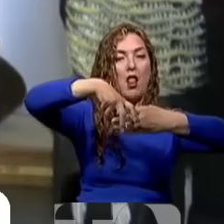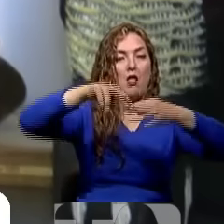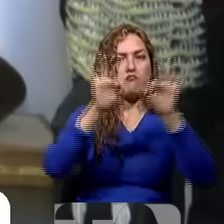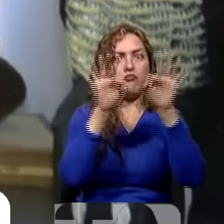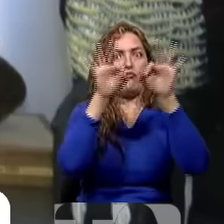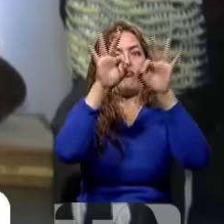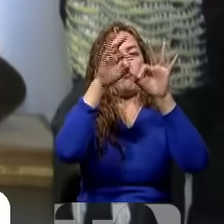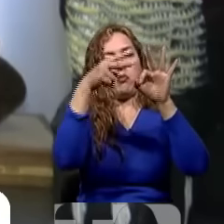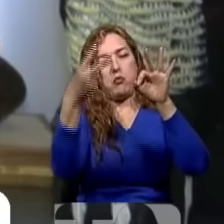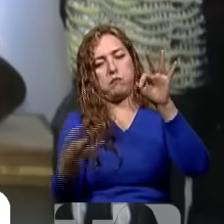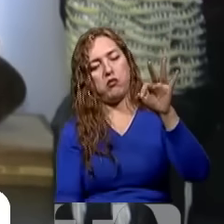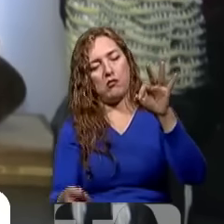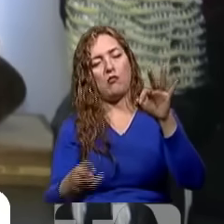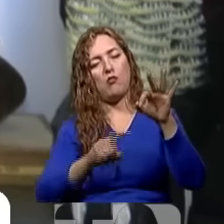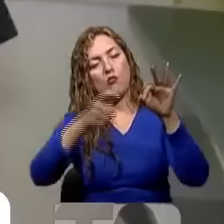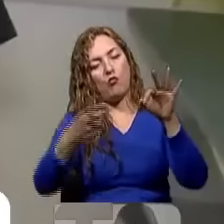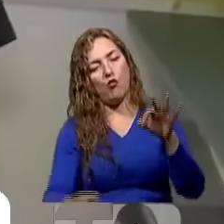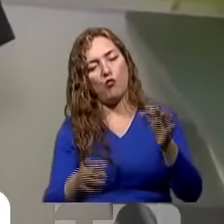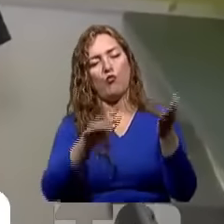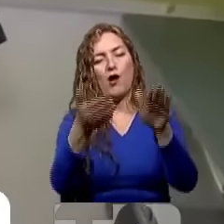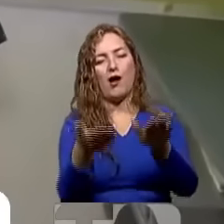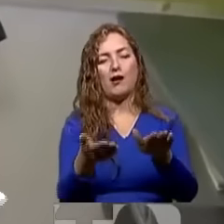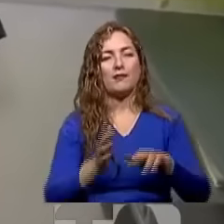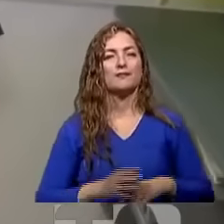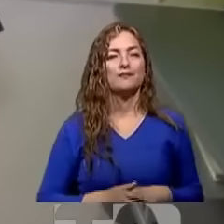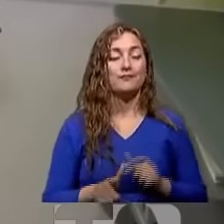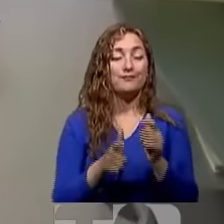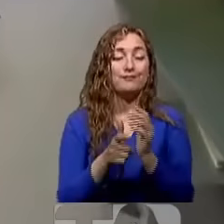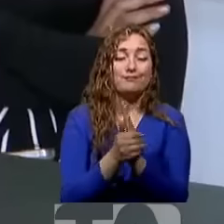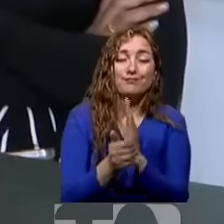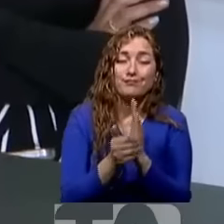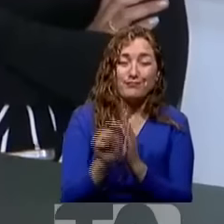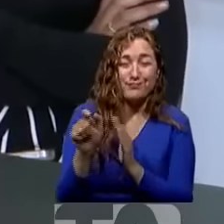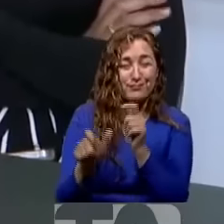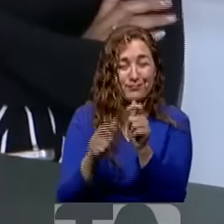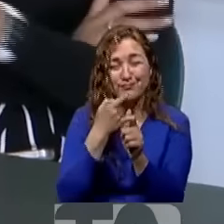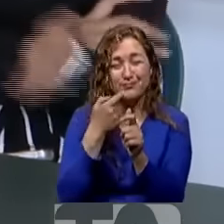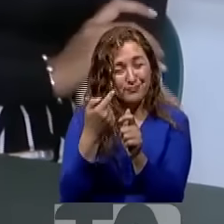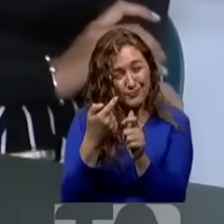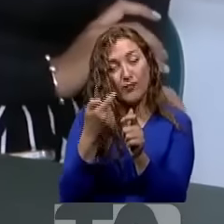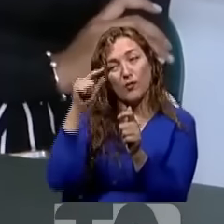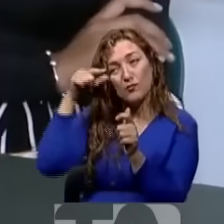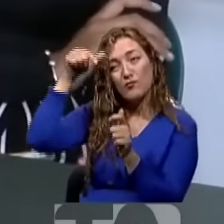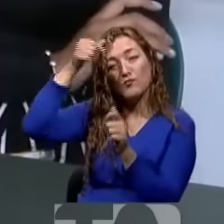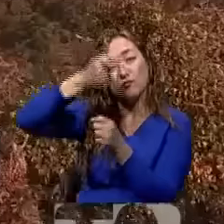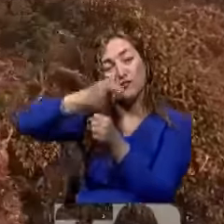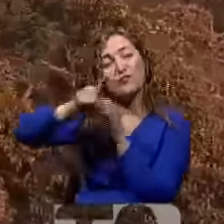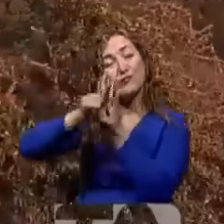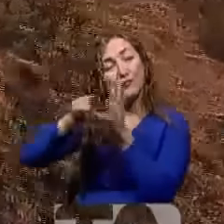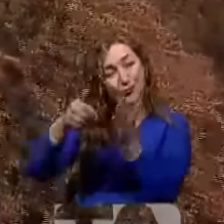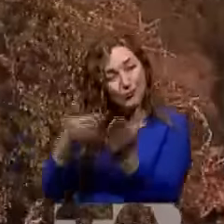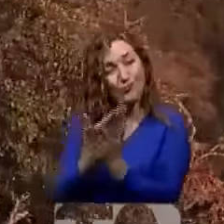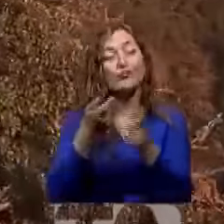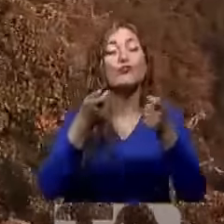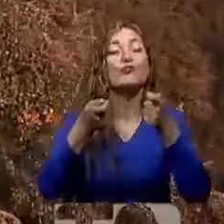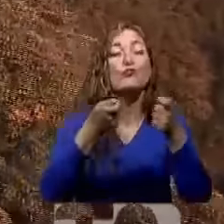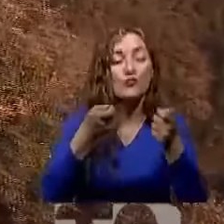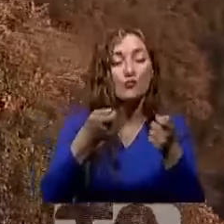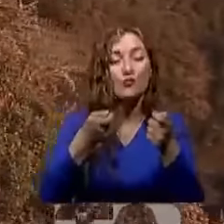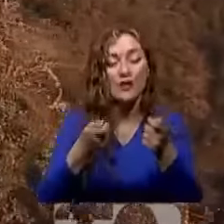protecciones adecuadas para evitar que se electrocute. Por ello, los expertos afirman que es necesario que el gobierno establezca políticas que regulen